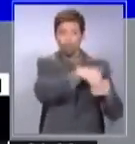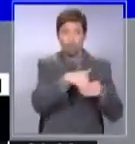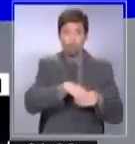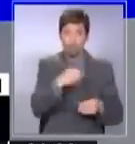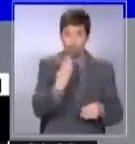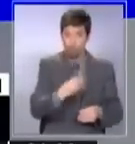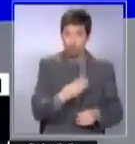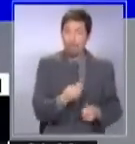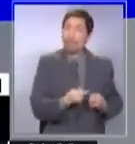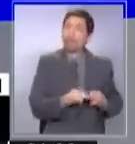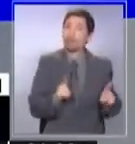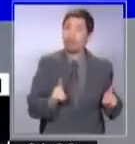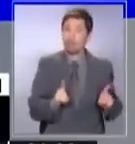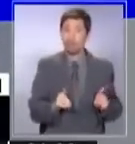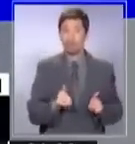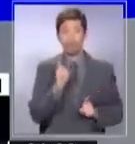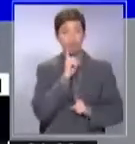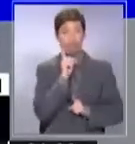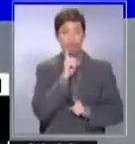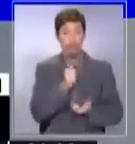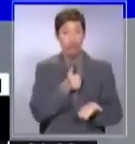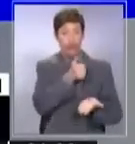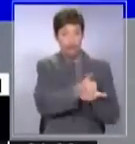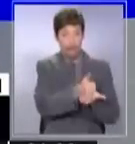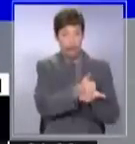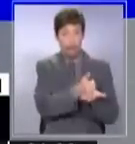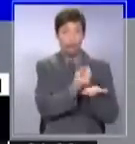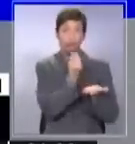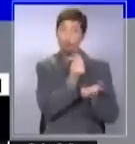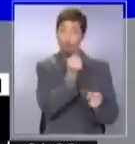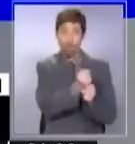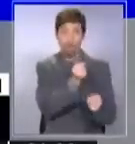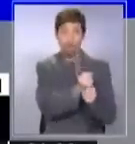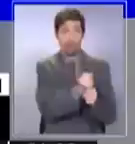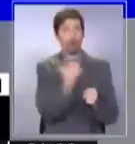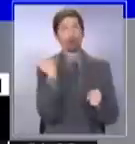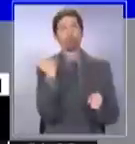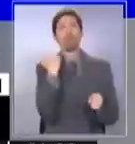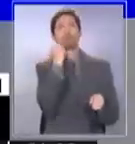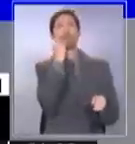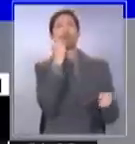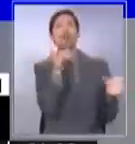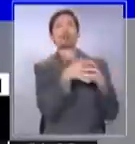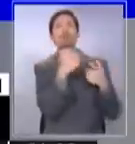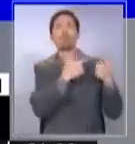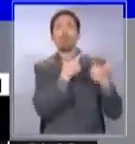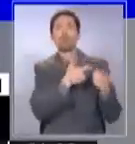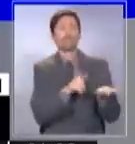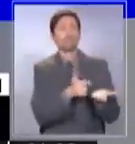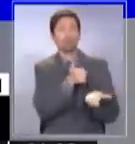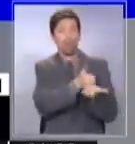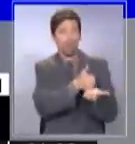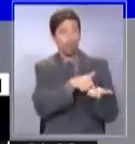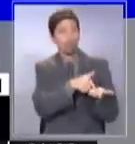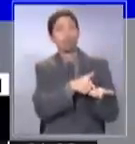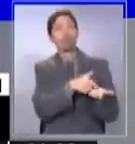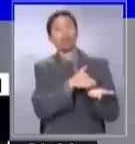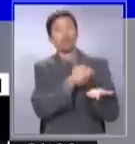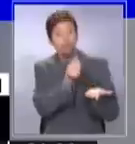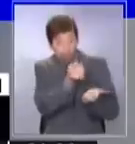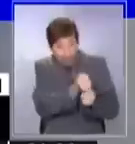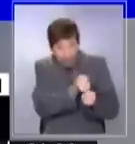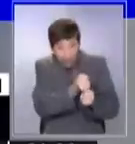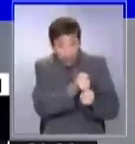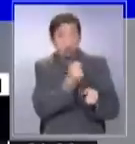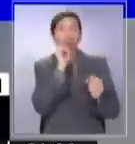alcalde y va a la reelección y ha hecho una buena gestión sin importar el color político indudablemente que voy a tratar de apoyarlo y si no no pasaría que